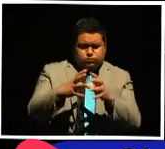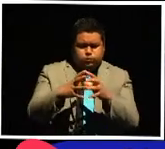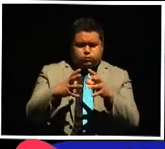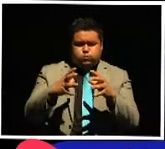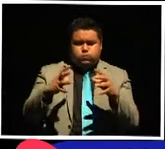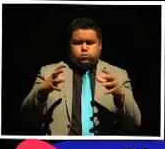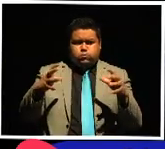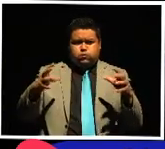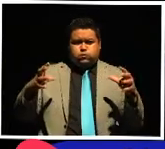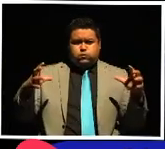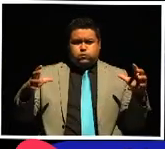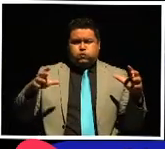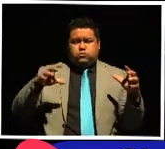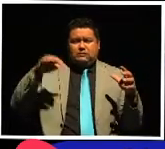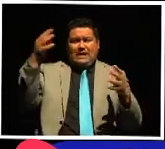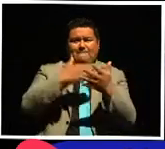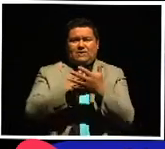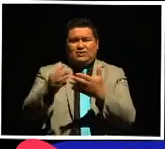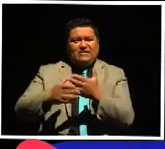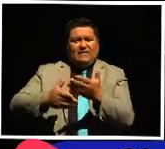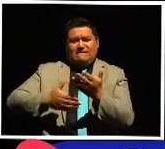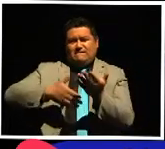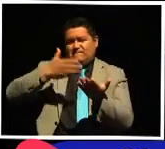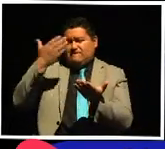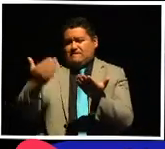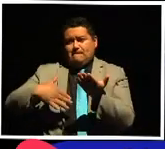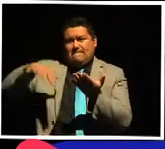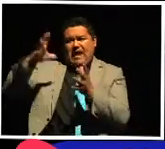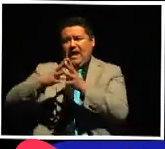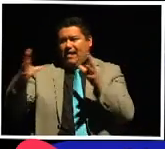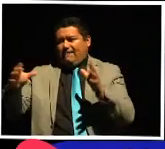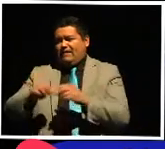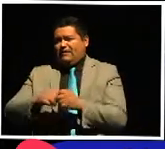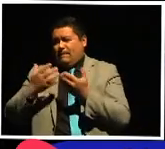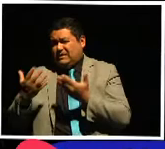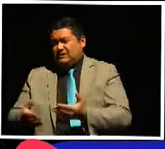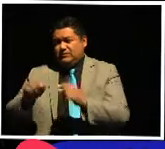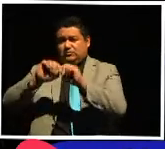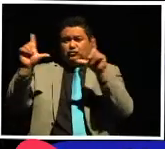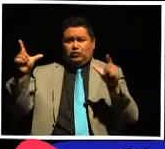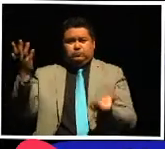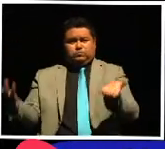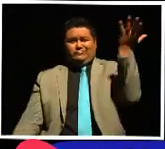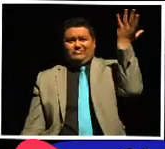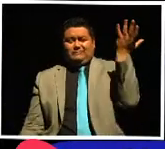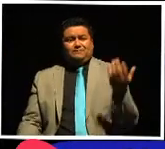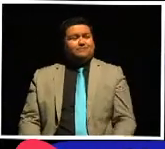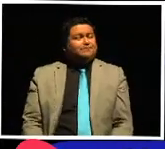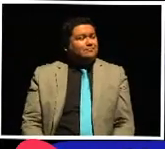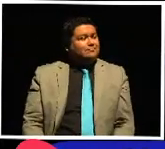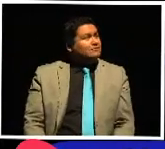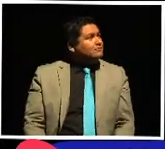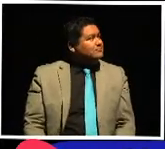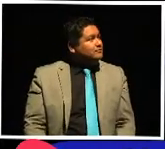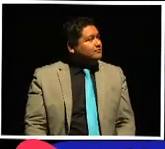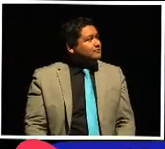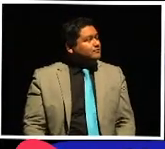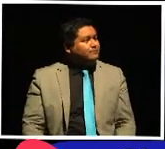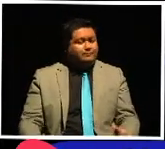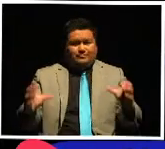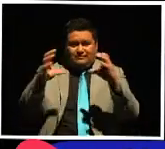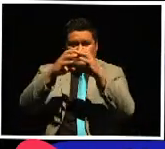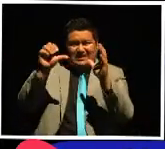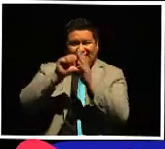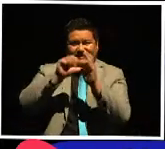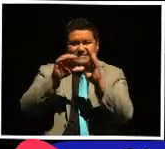6 mil millones de veces de la masa del Sol, de nuestro Sol. Entonces es importante, hay una sombra en el centro. Para tener la sombra necesitamos